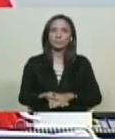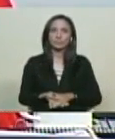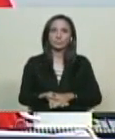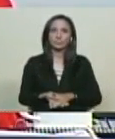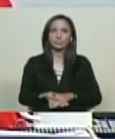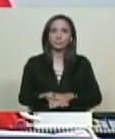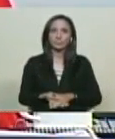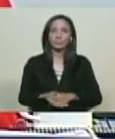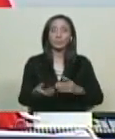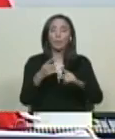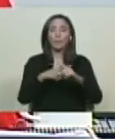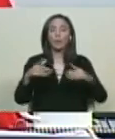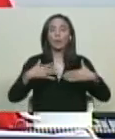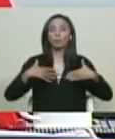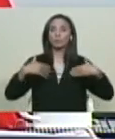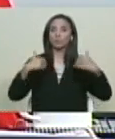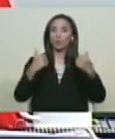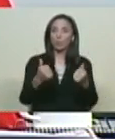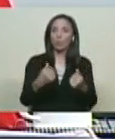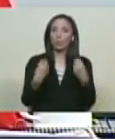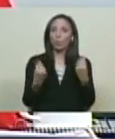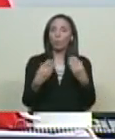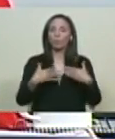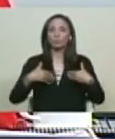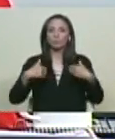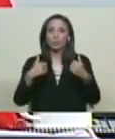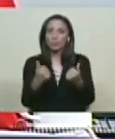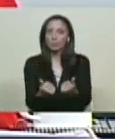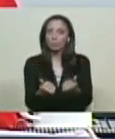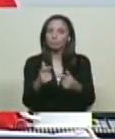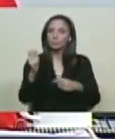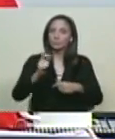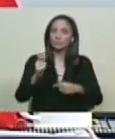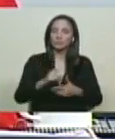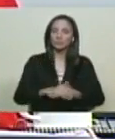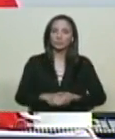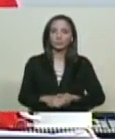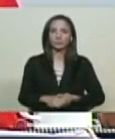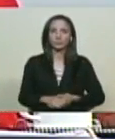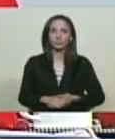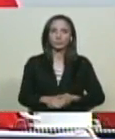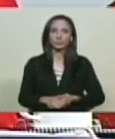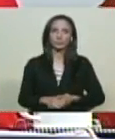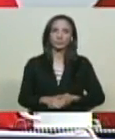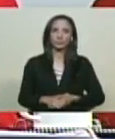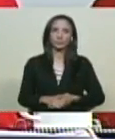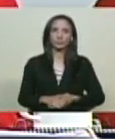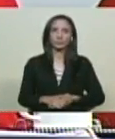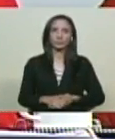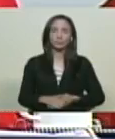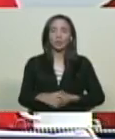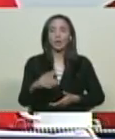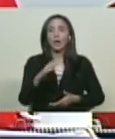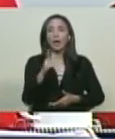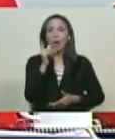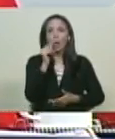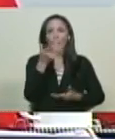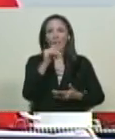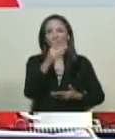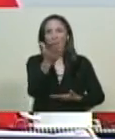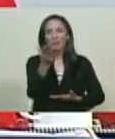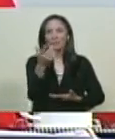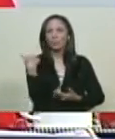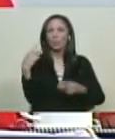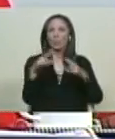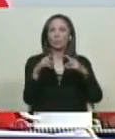Digo de salud, en este caso. Mambel, por ahí está Mambel. Conocí un sobrino tuyo en estos días.